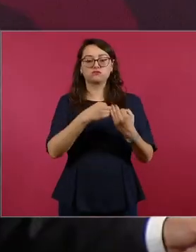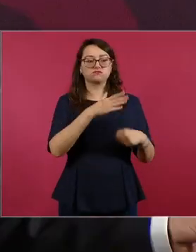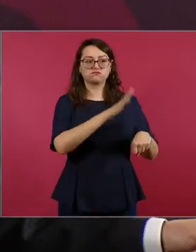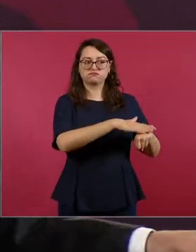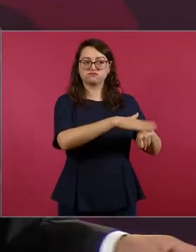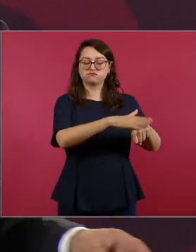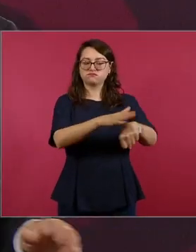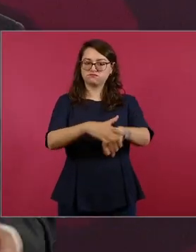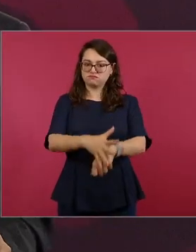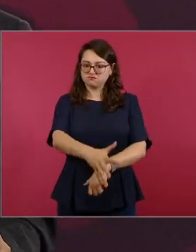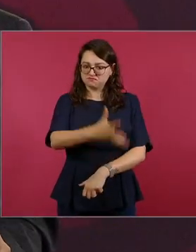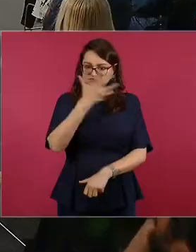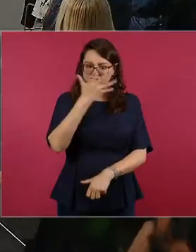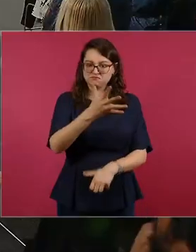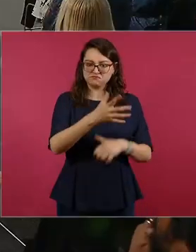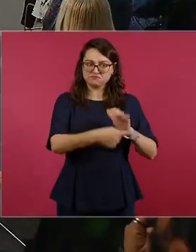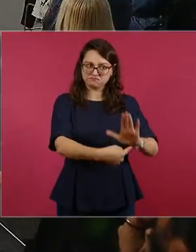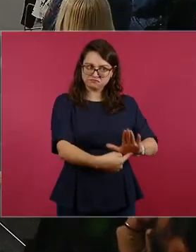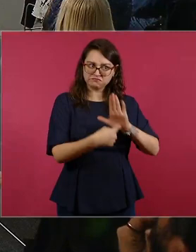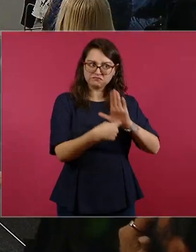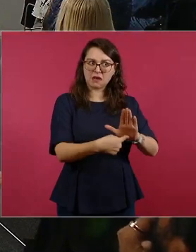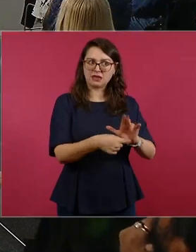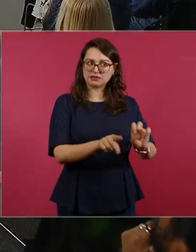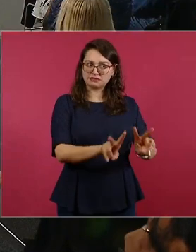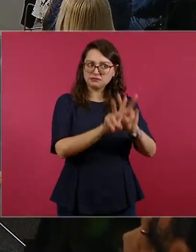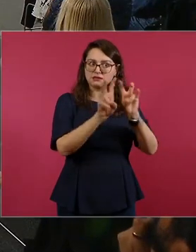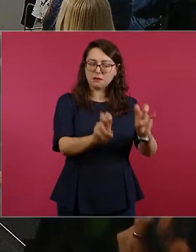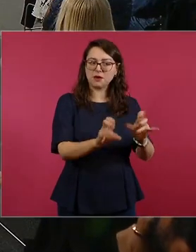se trató el tema